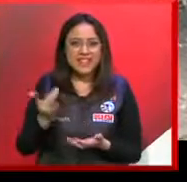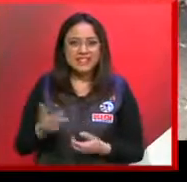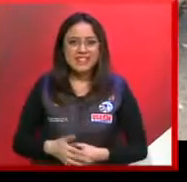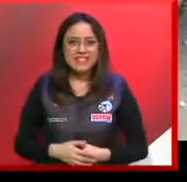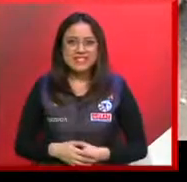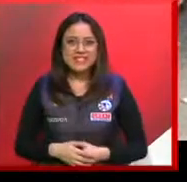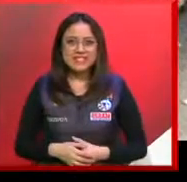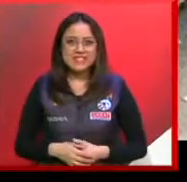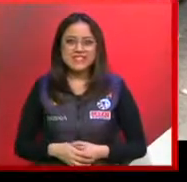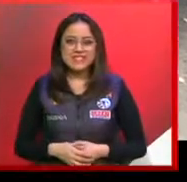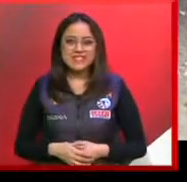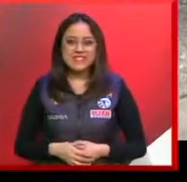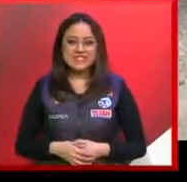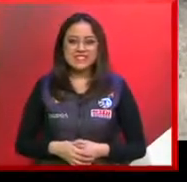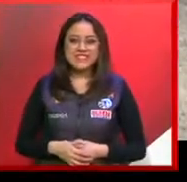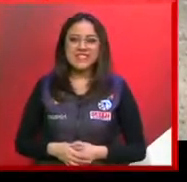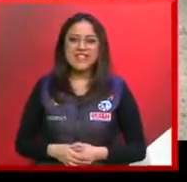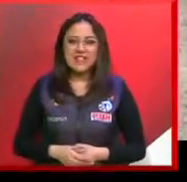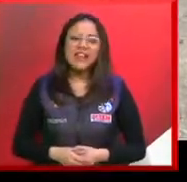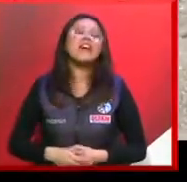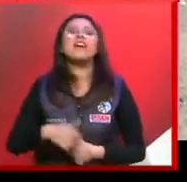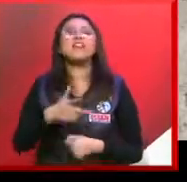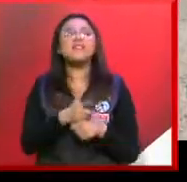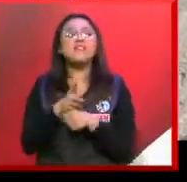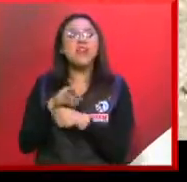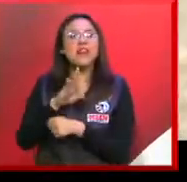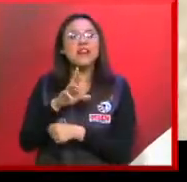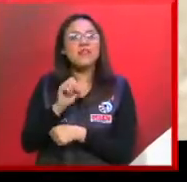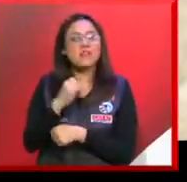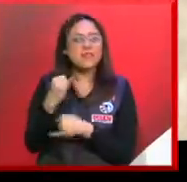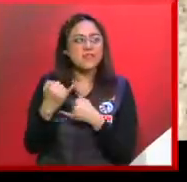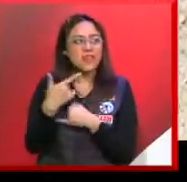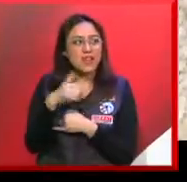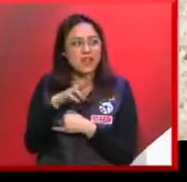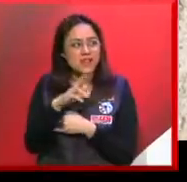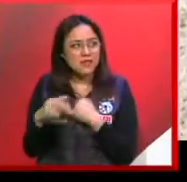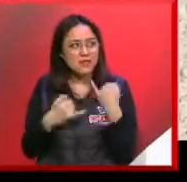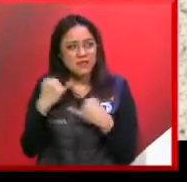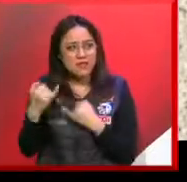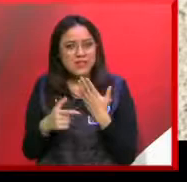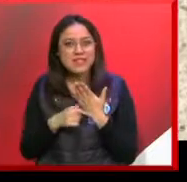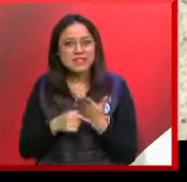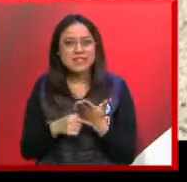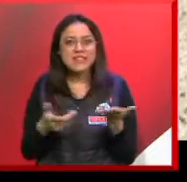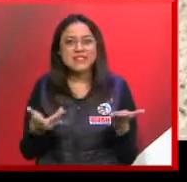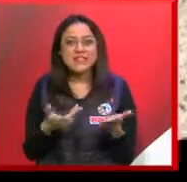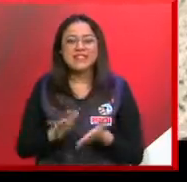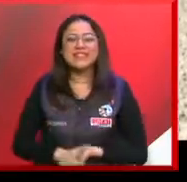Con imágenes de Fernando Guerrero, para Juguetón, Fer Gallardo.